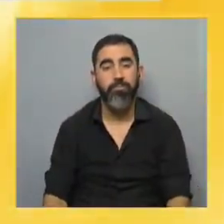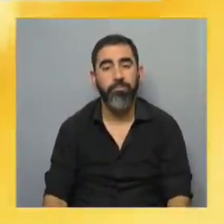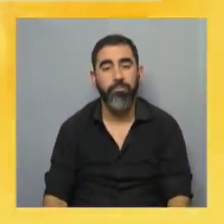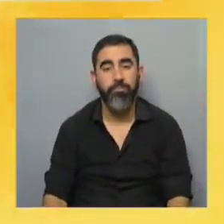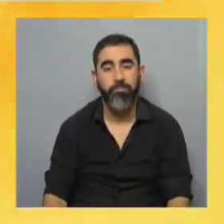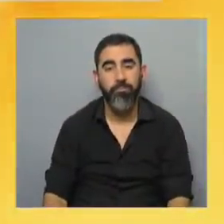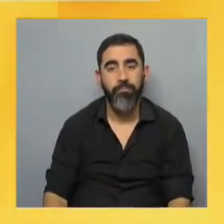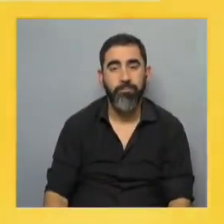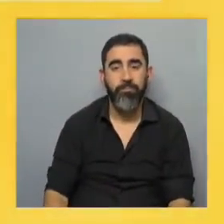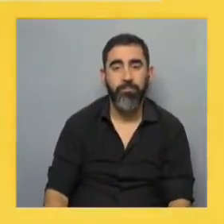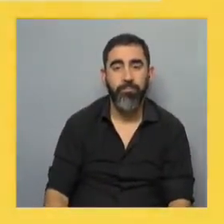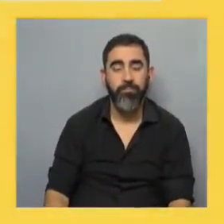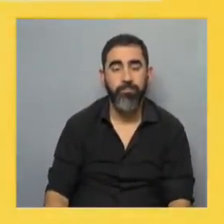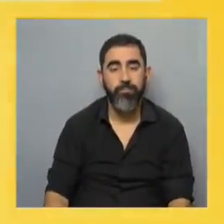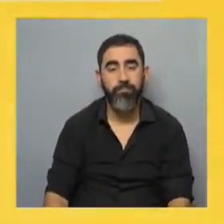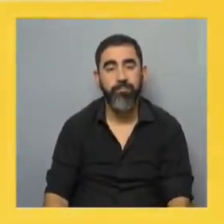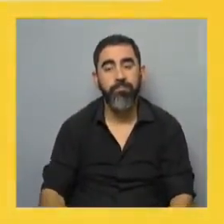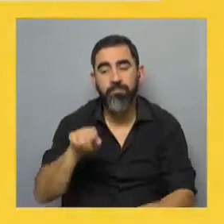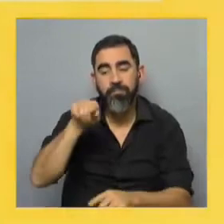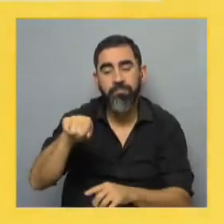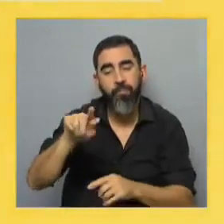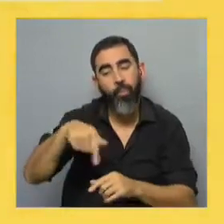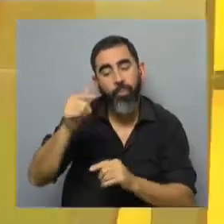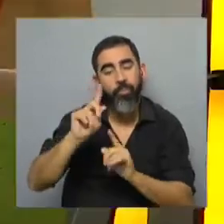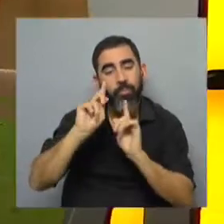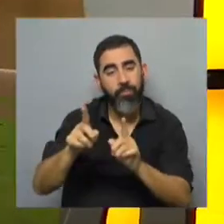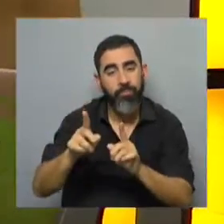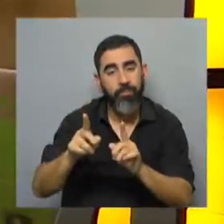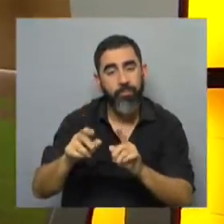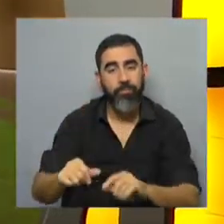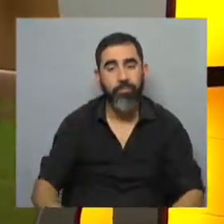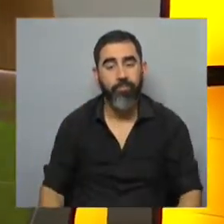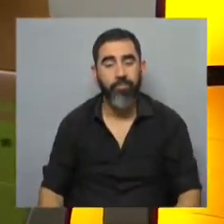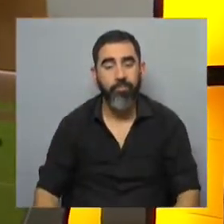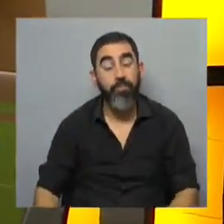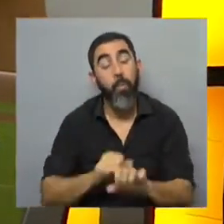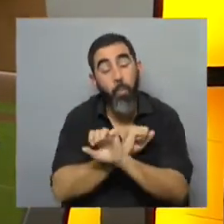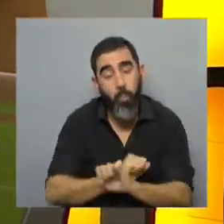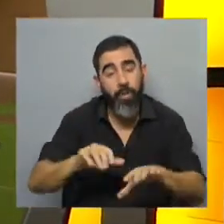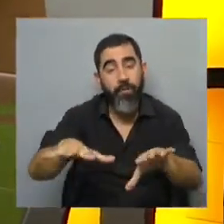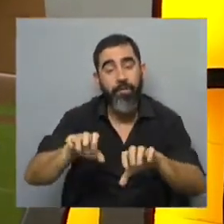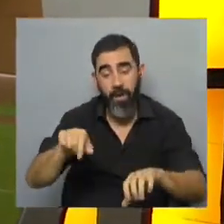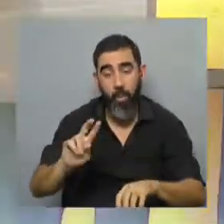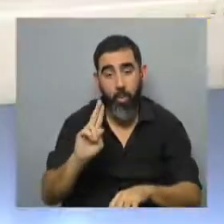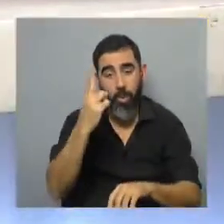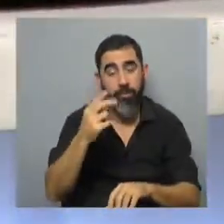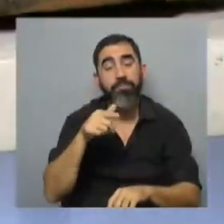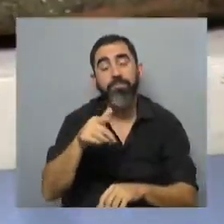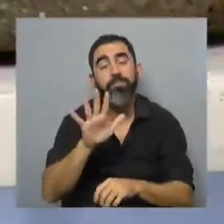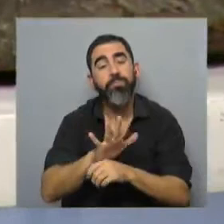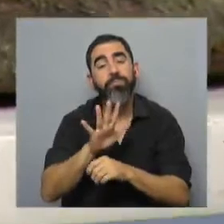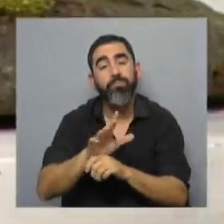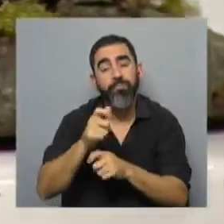Para terminar, Germán, y me quiero detener con este, que es otro de los representantes de lo que podría haber habitado en territorio uruguayo. Este, por ejemplo, cuando lo